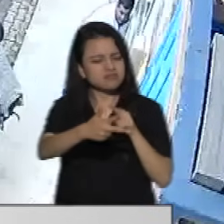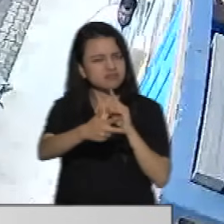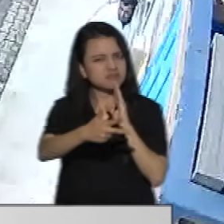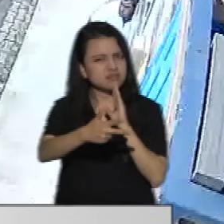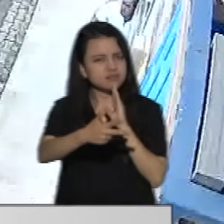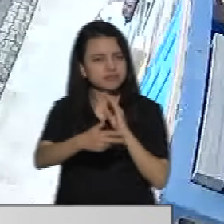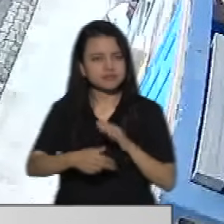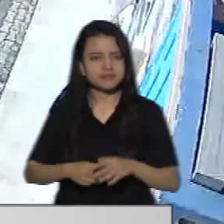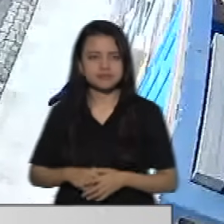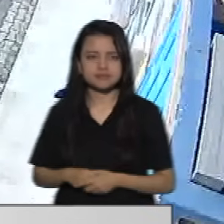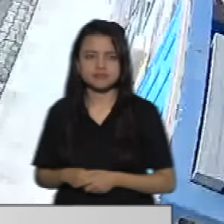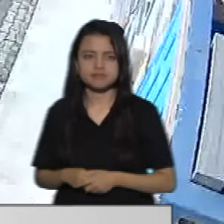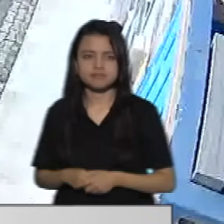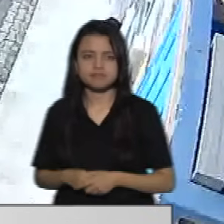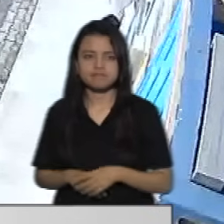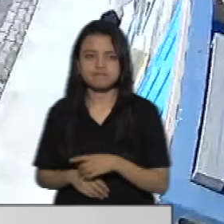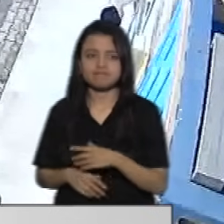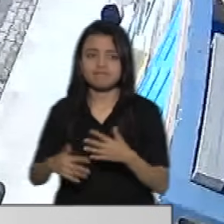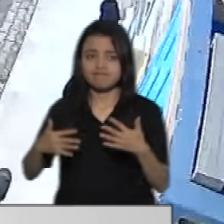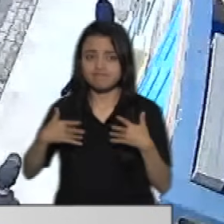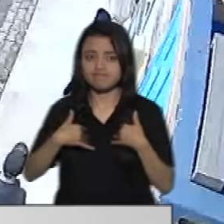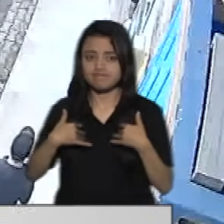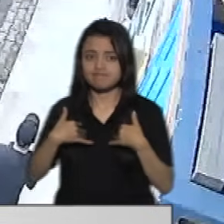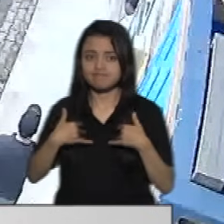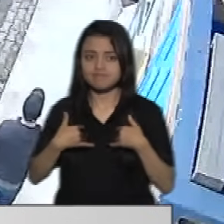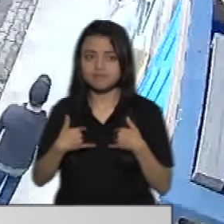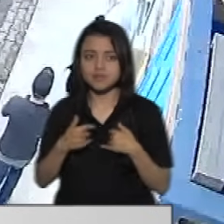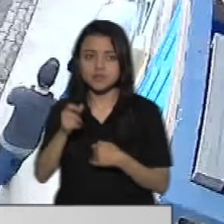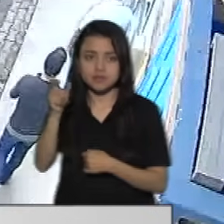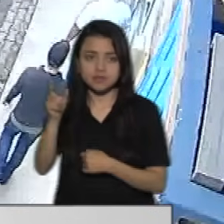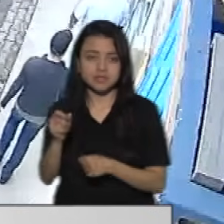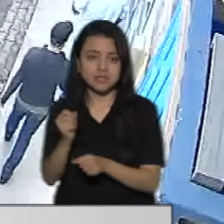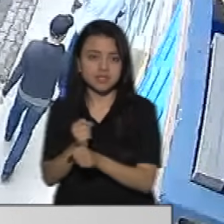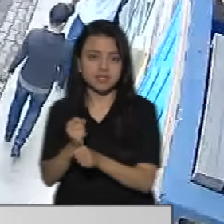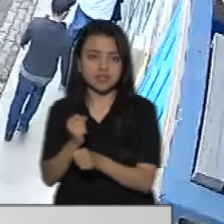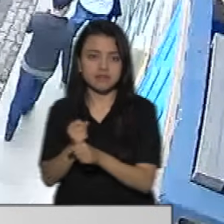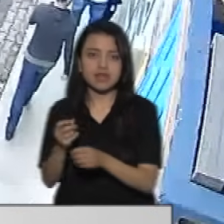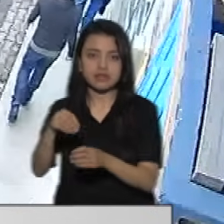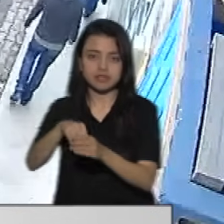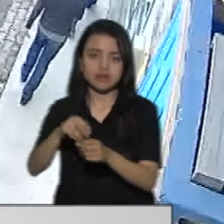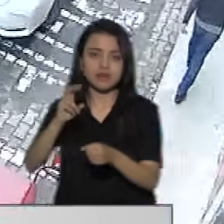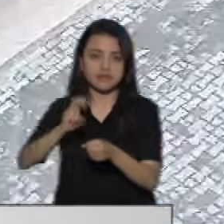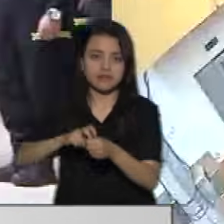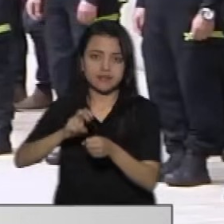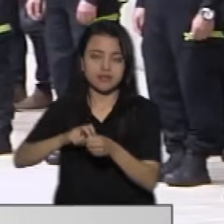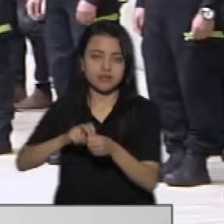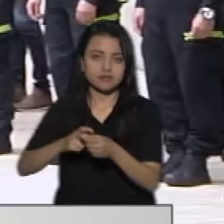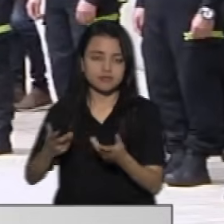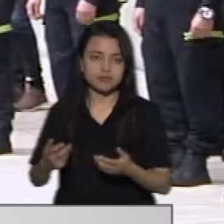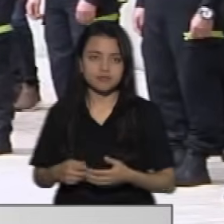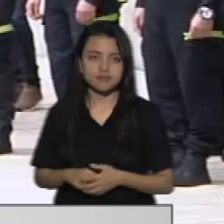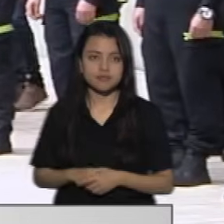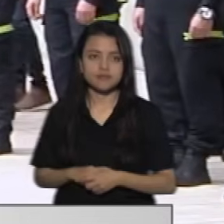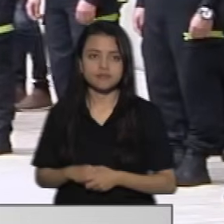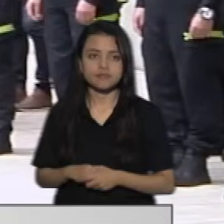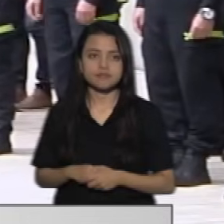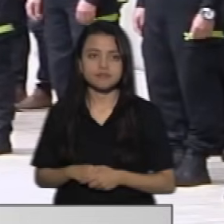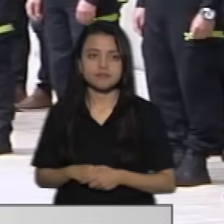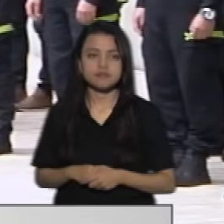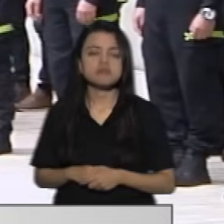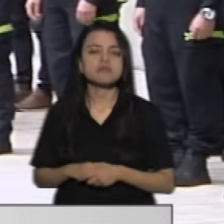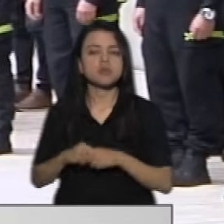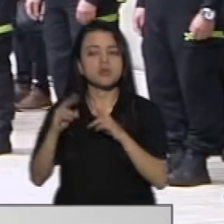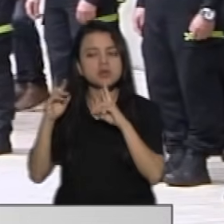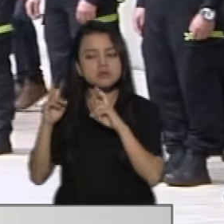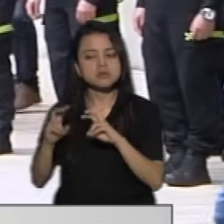La víctima, al parecer, es un trabajador de fe de papa. Bueno, ya dentro del proceso investigativo tendrá que esclarecerse las circunstancias